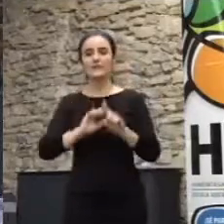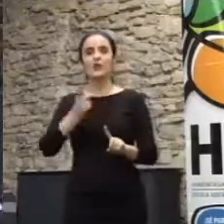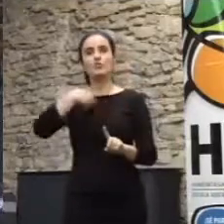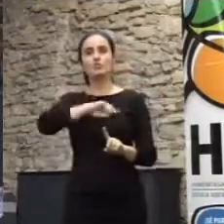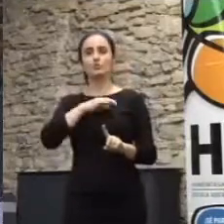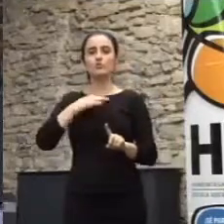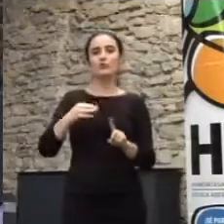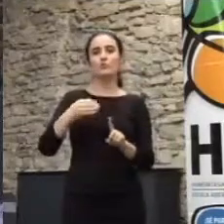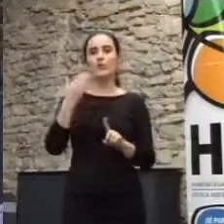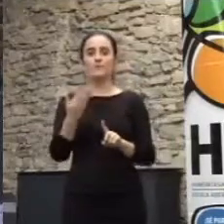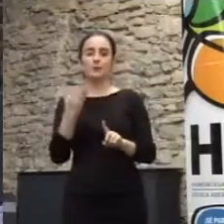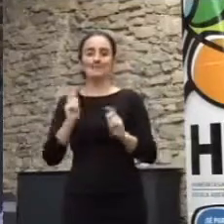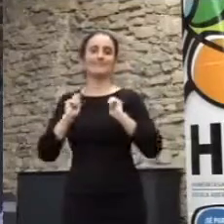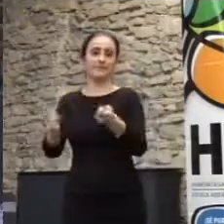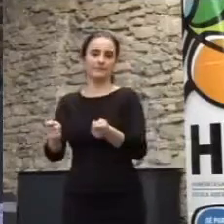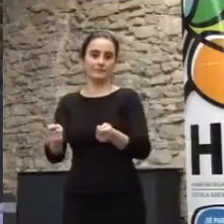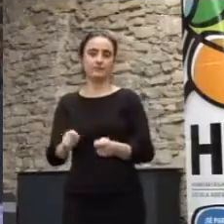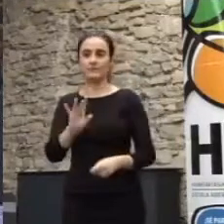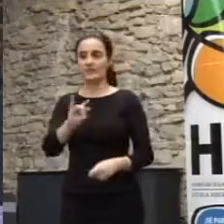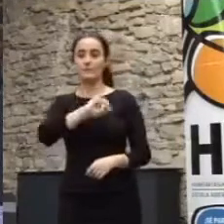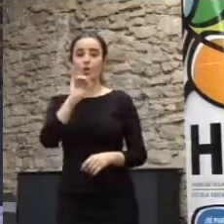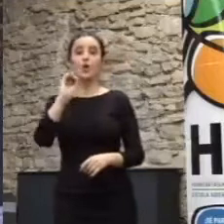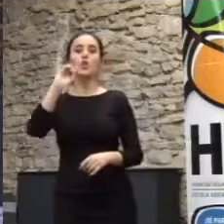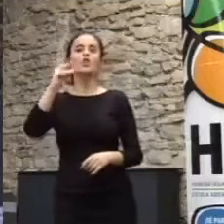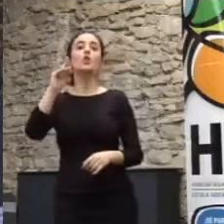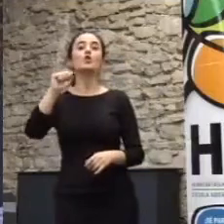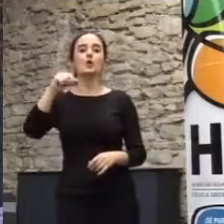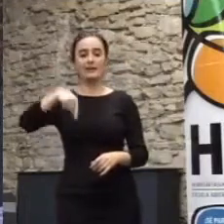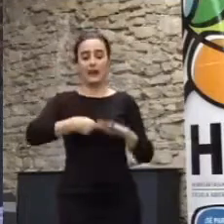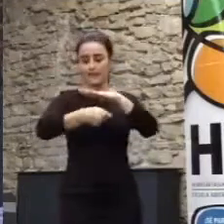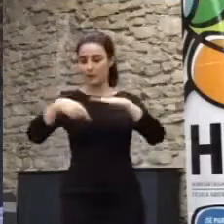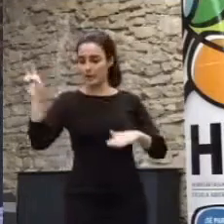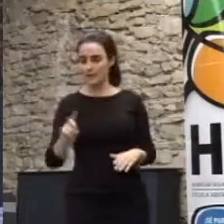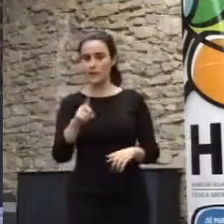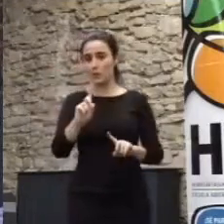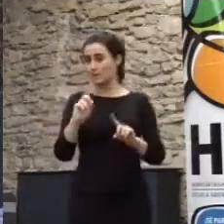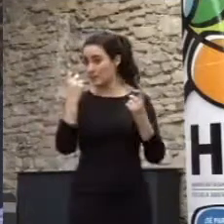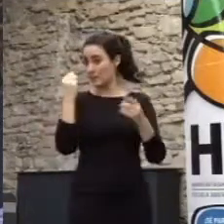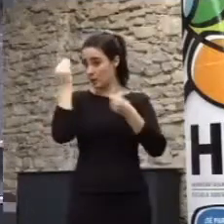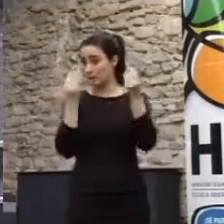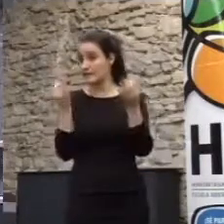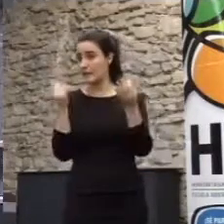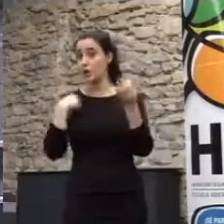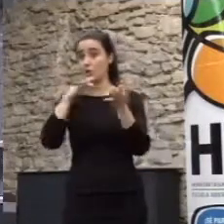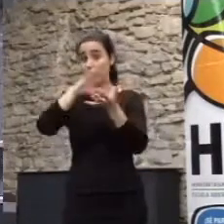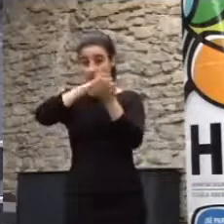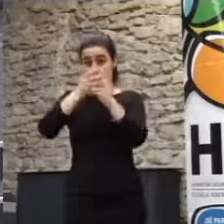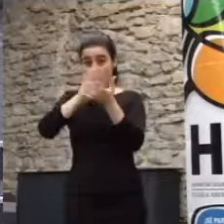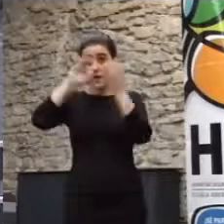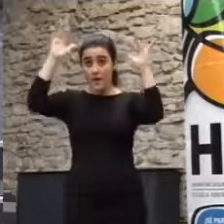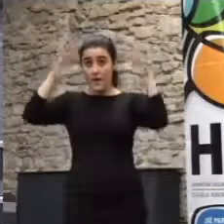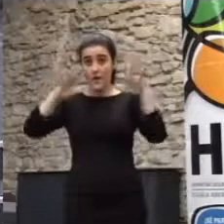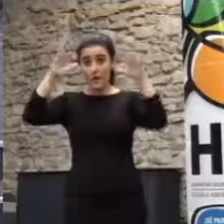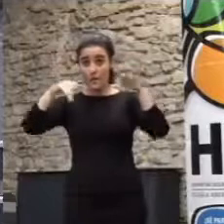con la oposición también, claro. Sí, pero Zoido viene a Vitoria y ¿qué es lo primero que piensas tú? Lleva escondido desde la nevada, vamos